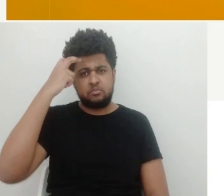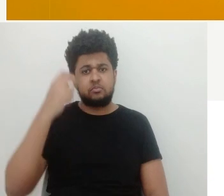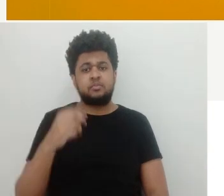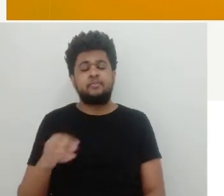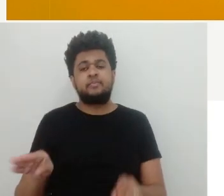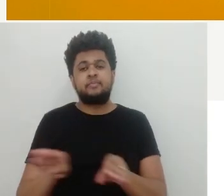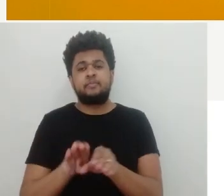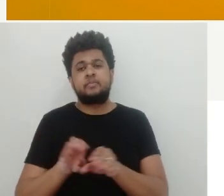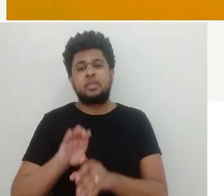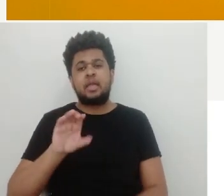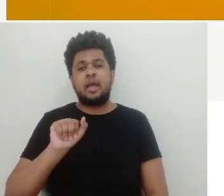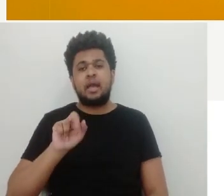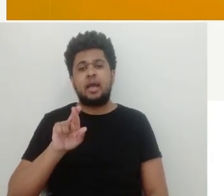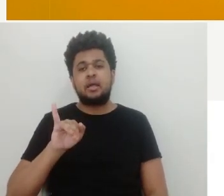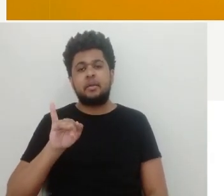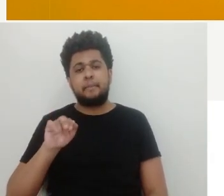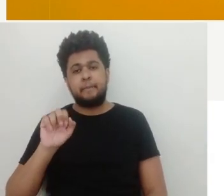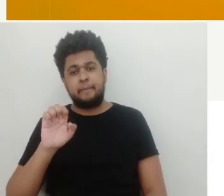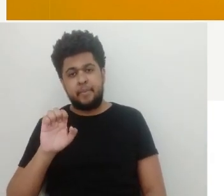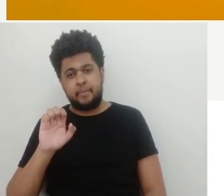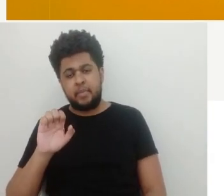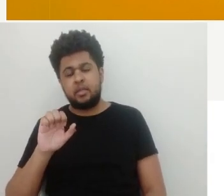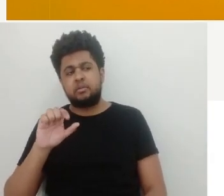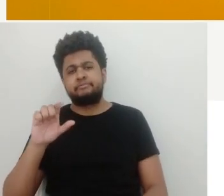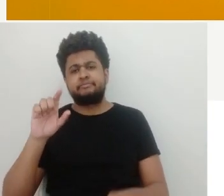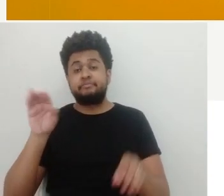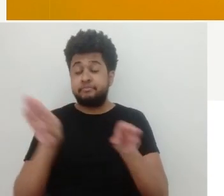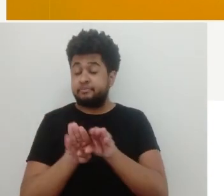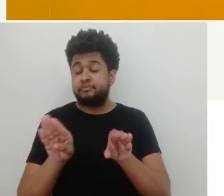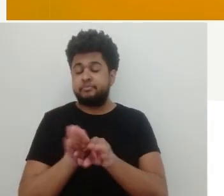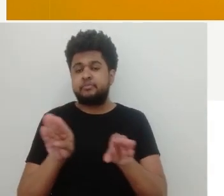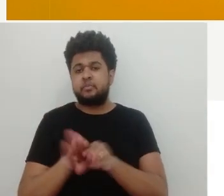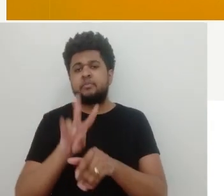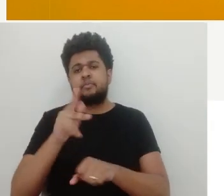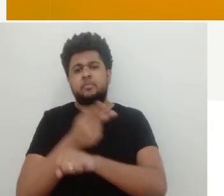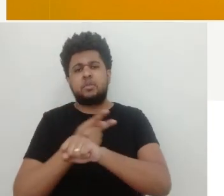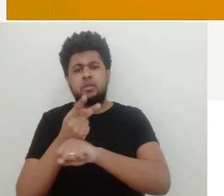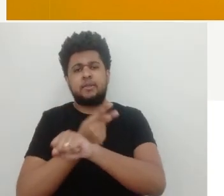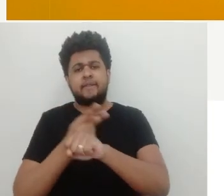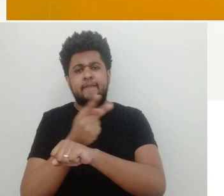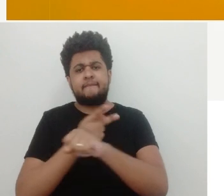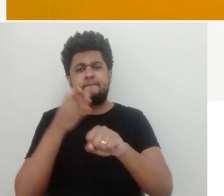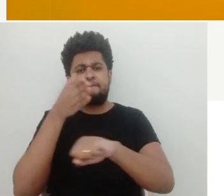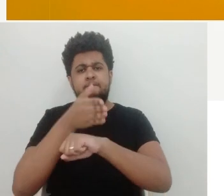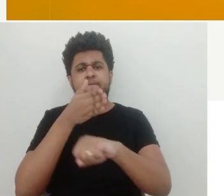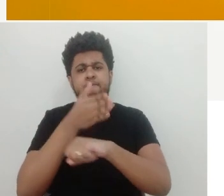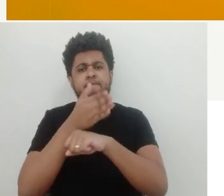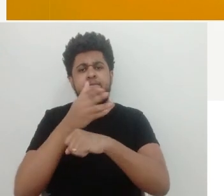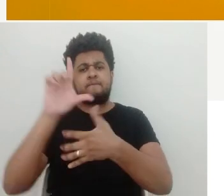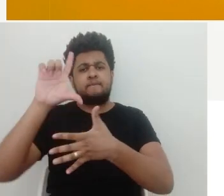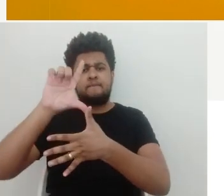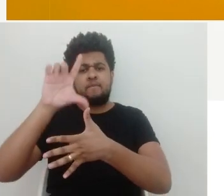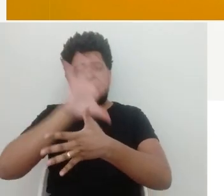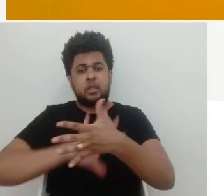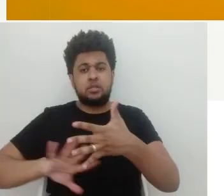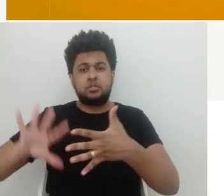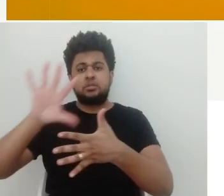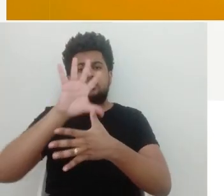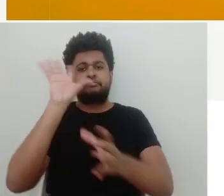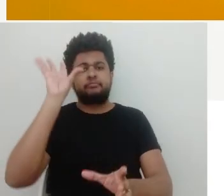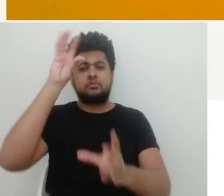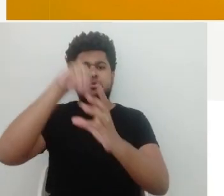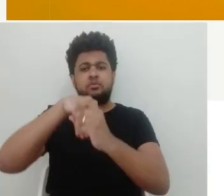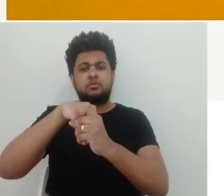procurado revisitar autores latinoamericanos, incluso que escribieron previamente al surgimiento de los estudios